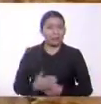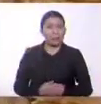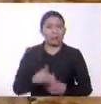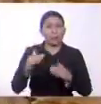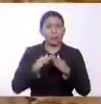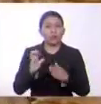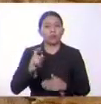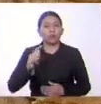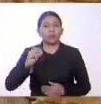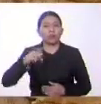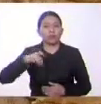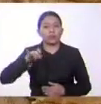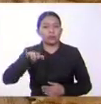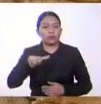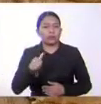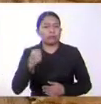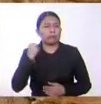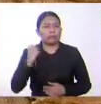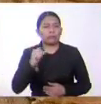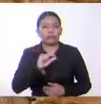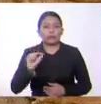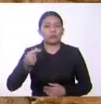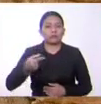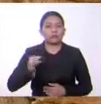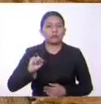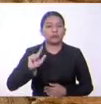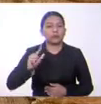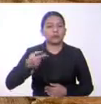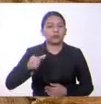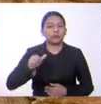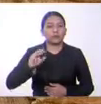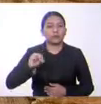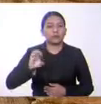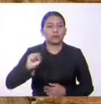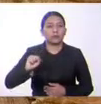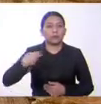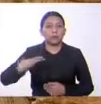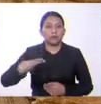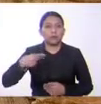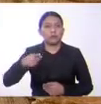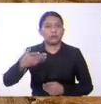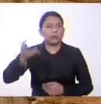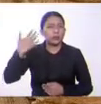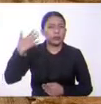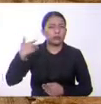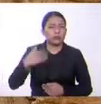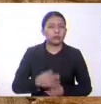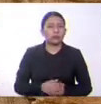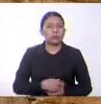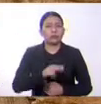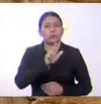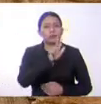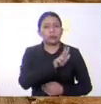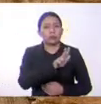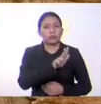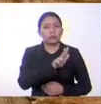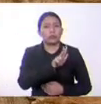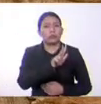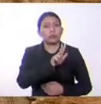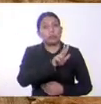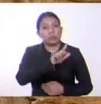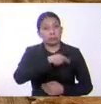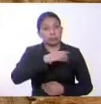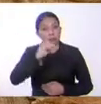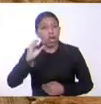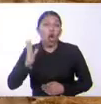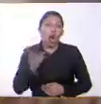muy importante que se llama la epopeya de Gilgamesh, que data del año 3000 al 2500